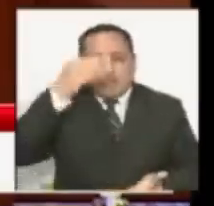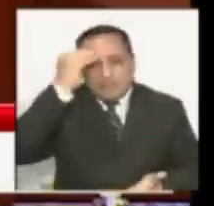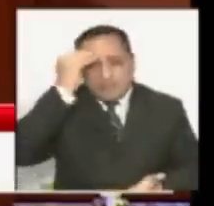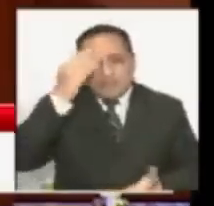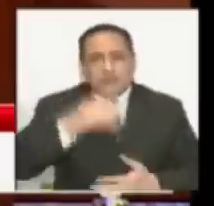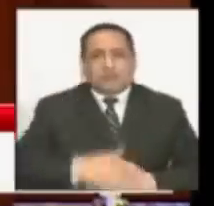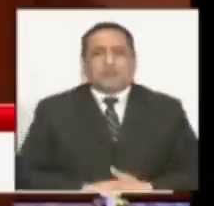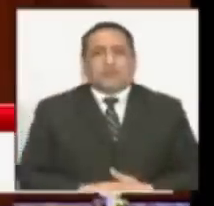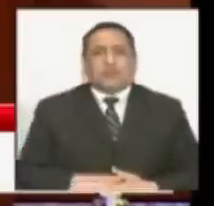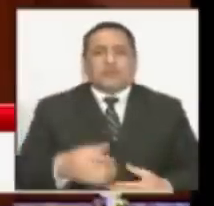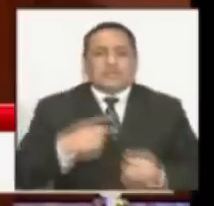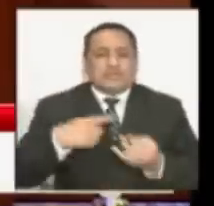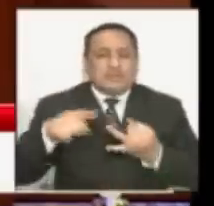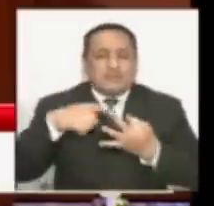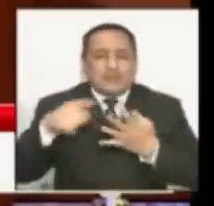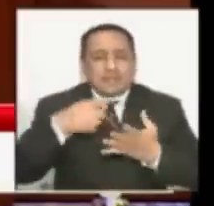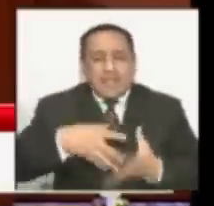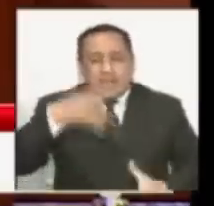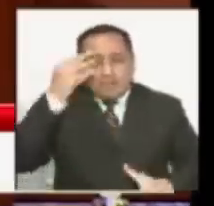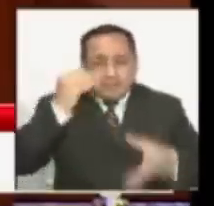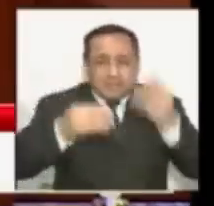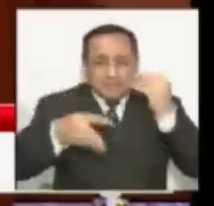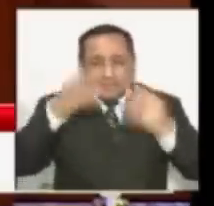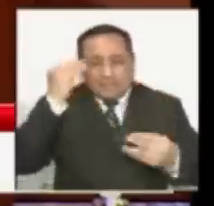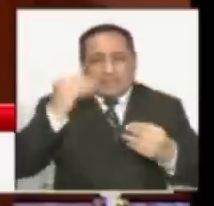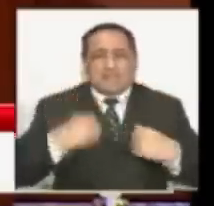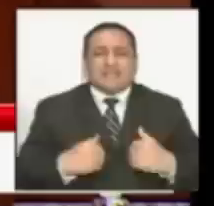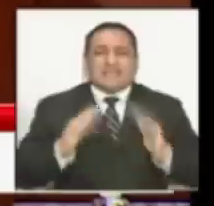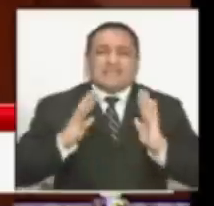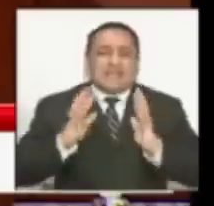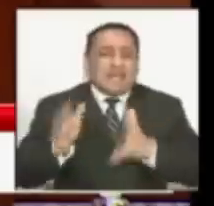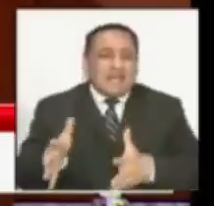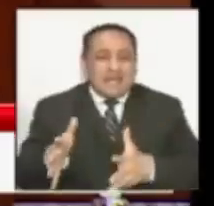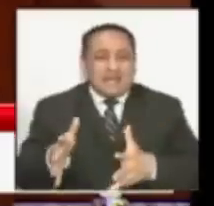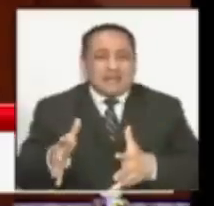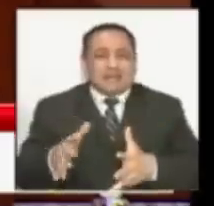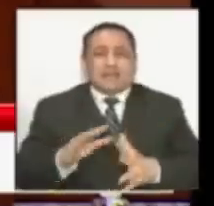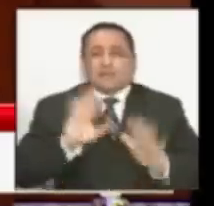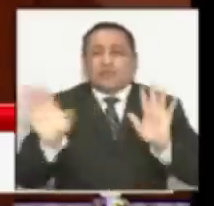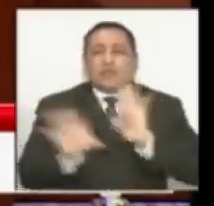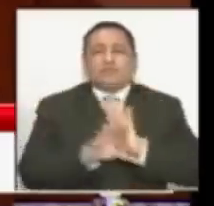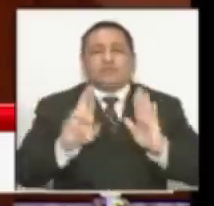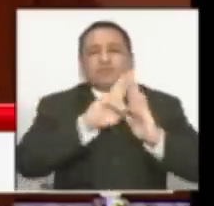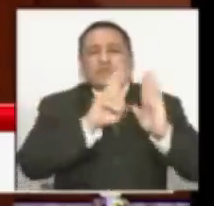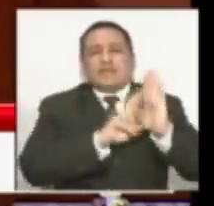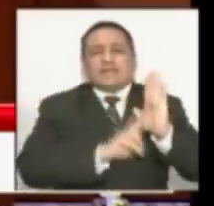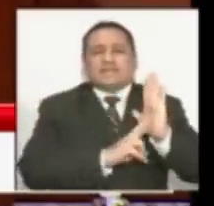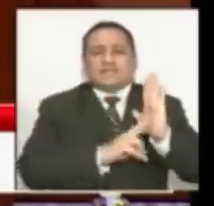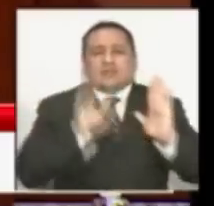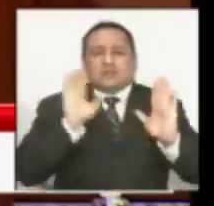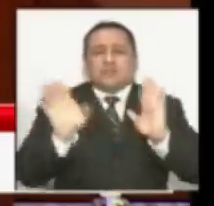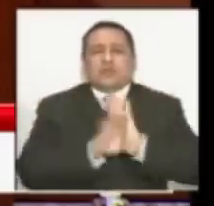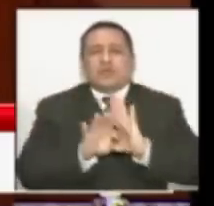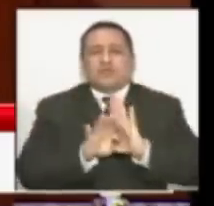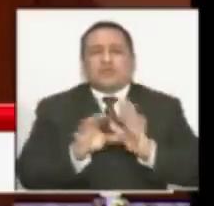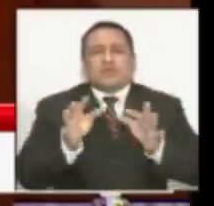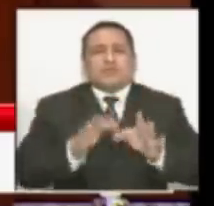aprendido las lecciones de dejar de lado este requisito previo, esta